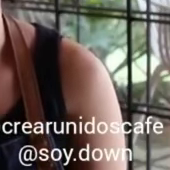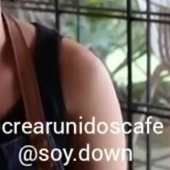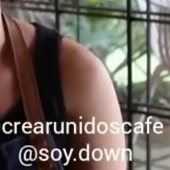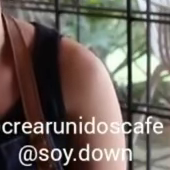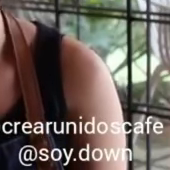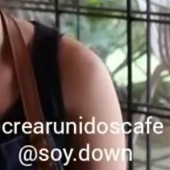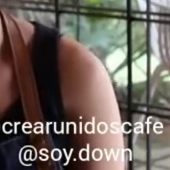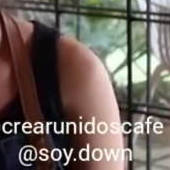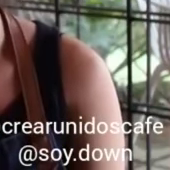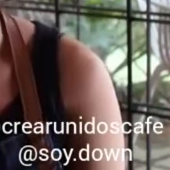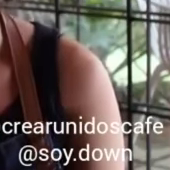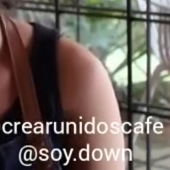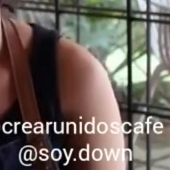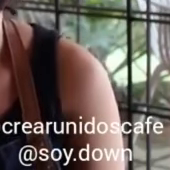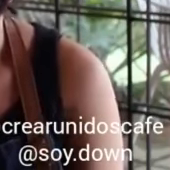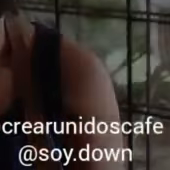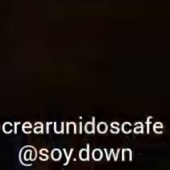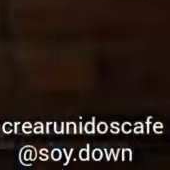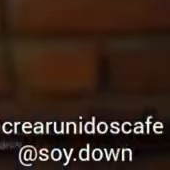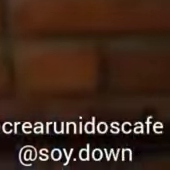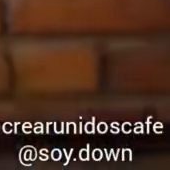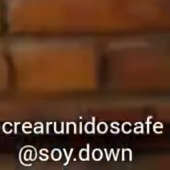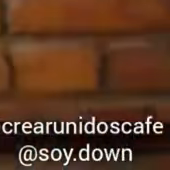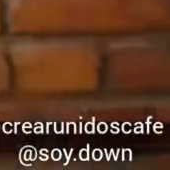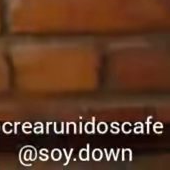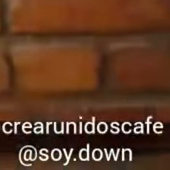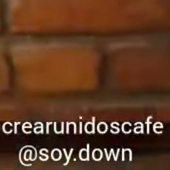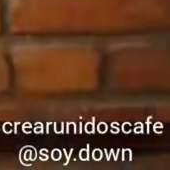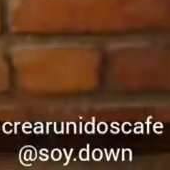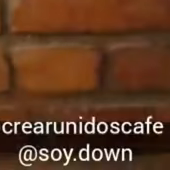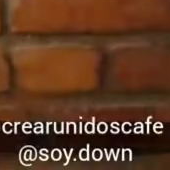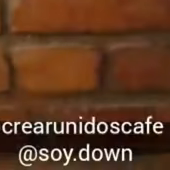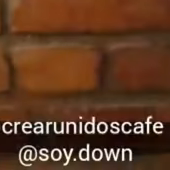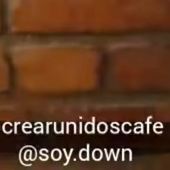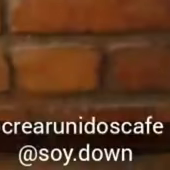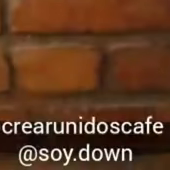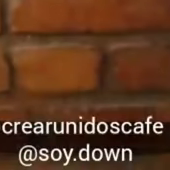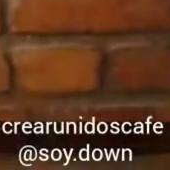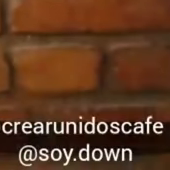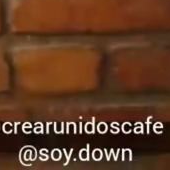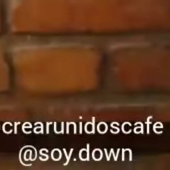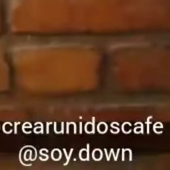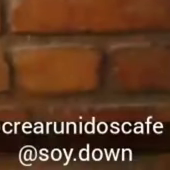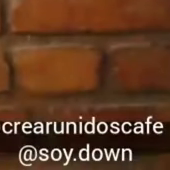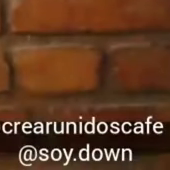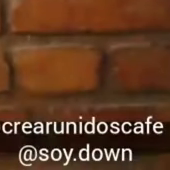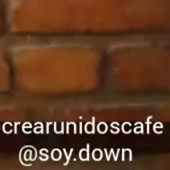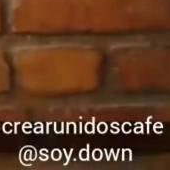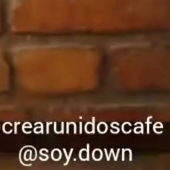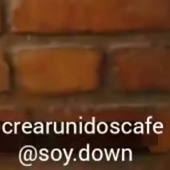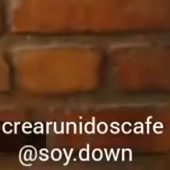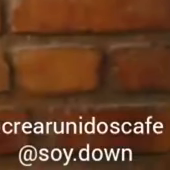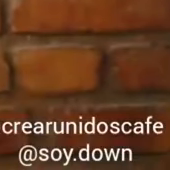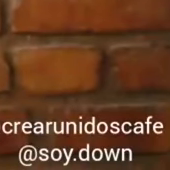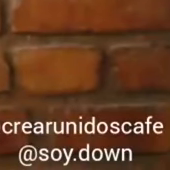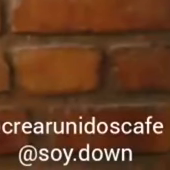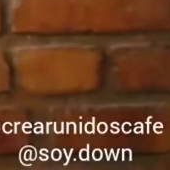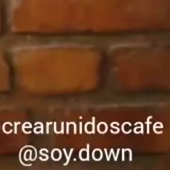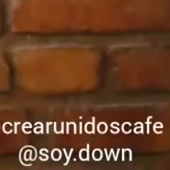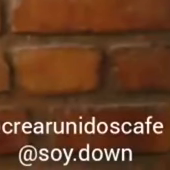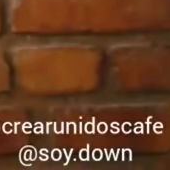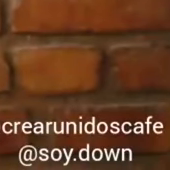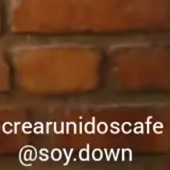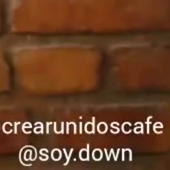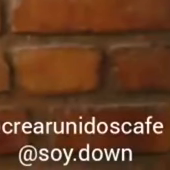nada ahora que yo supe que se entendía con síndrome de edad dijeron que